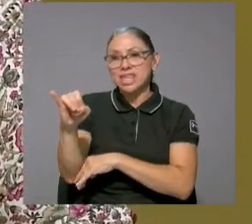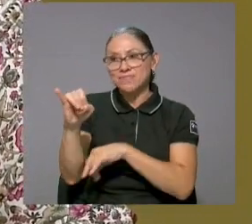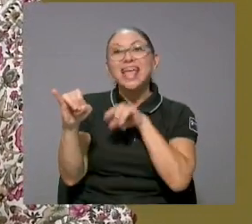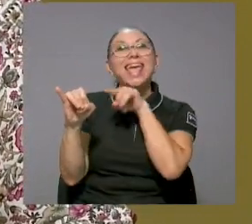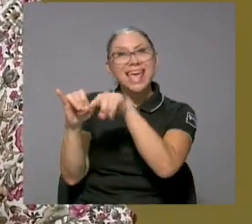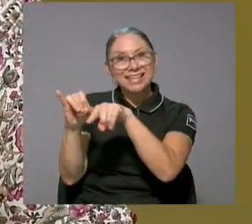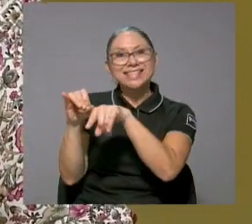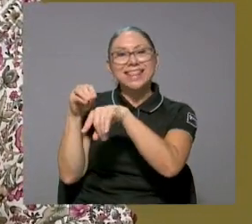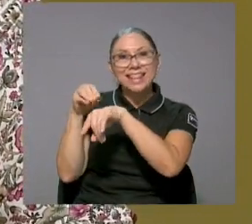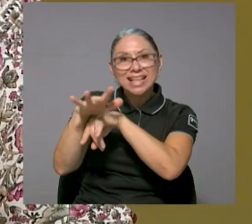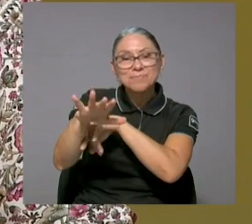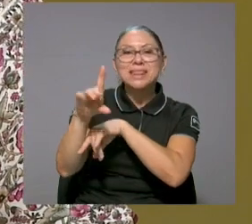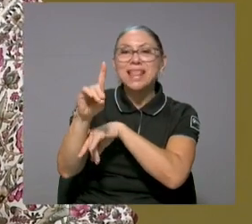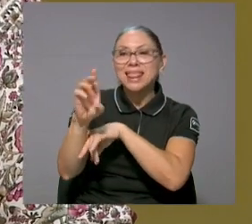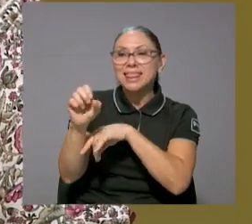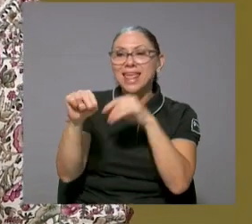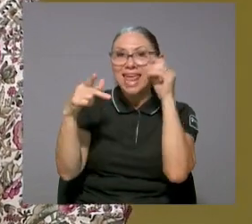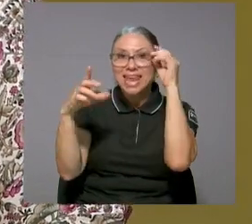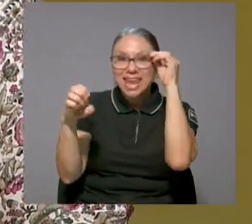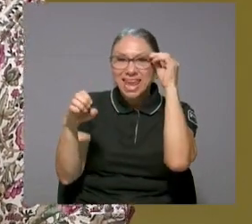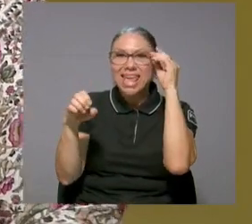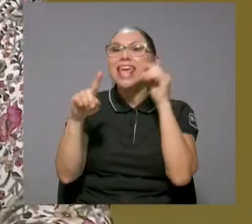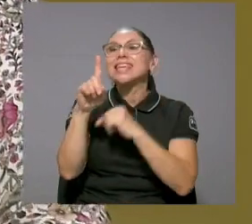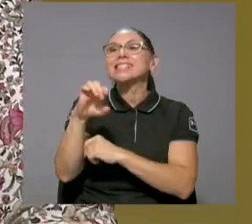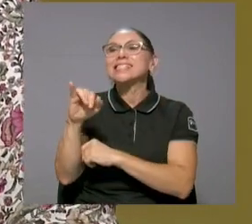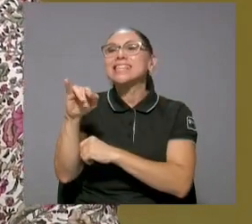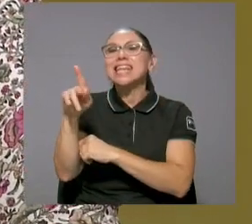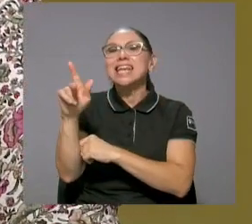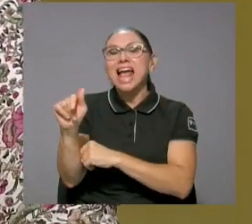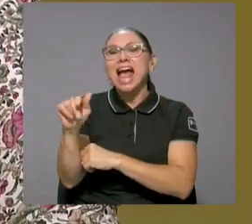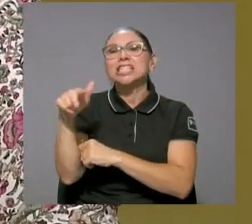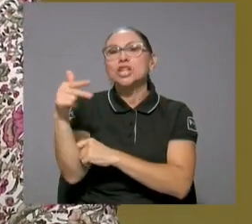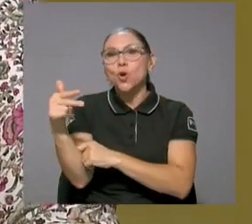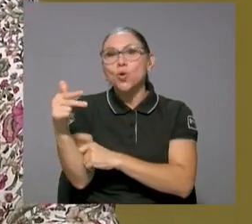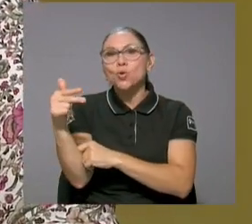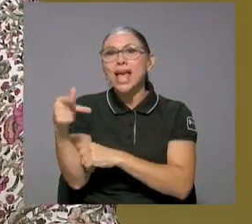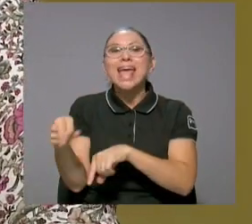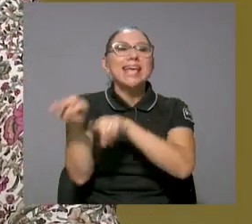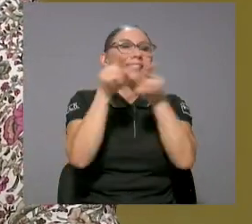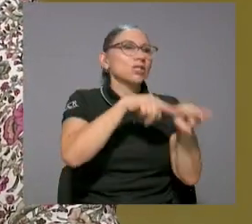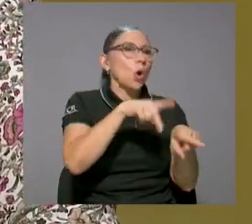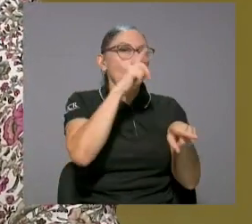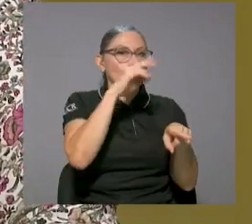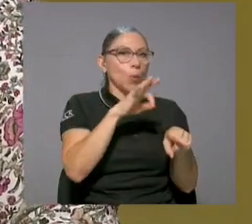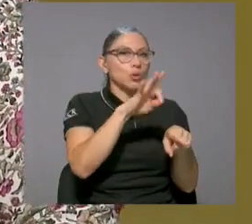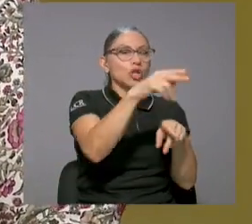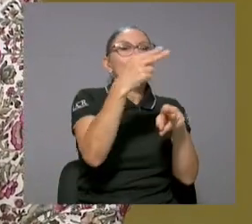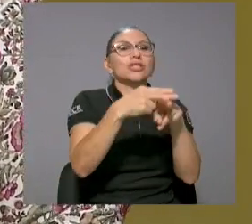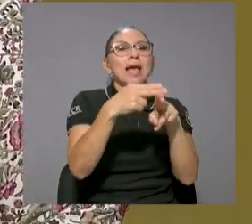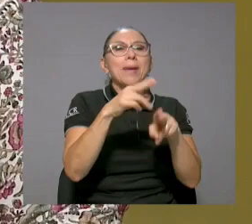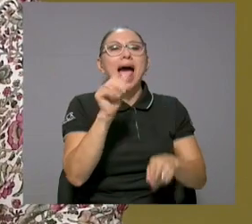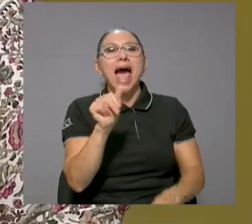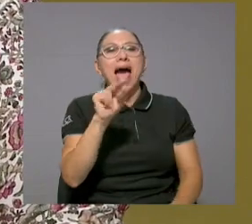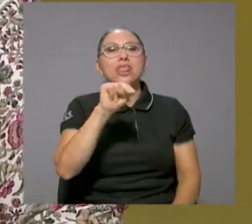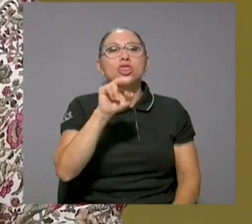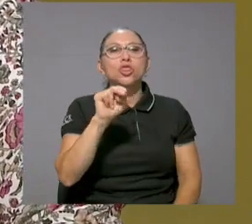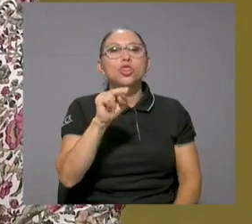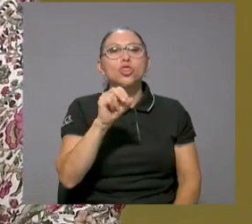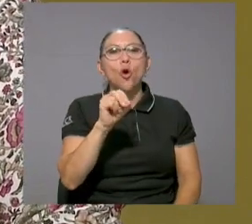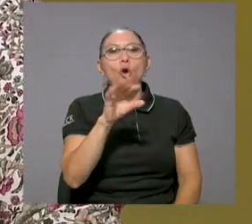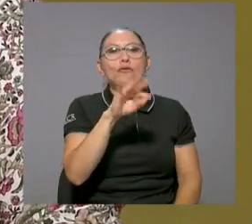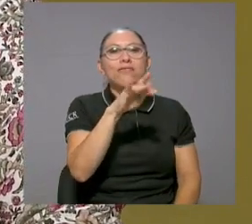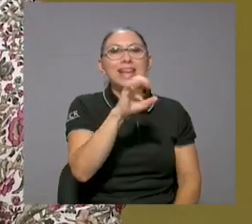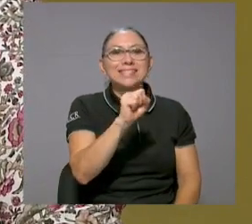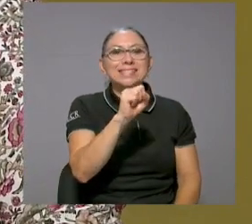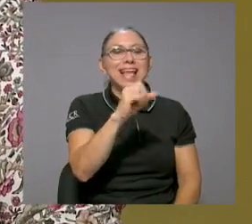este mosquito Zika y chikungunya, sino que este se llama Anopheles. Y tiene algunas características diferentes a la Aedes